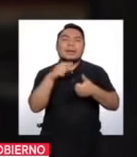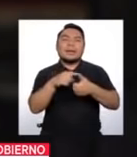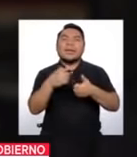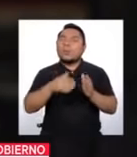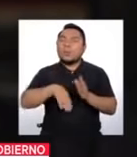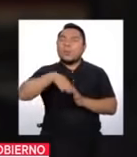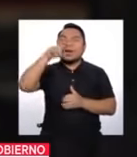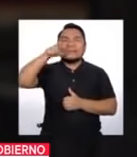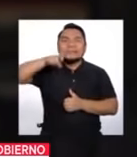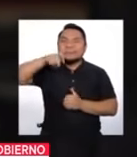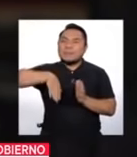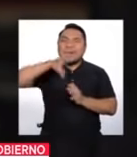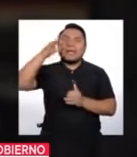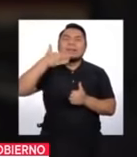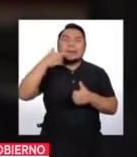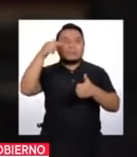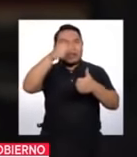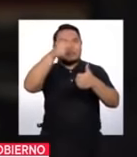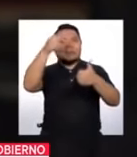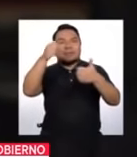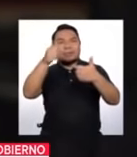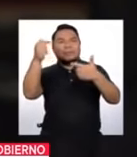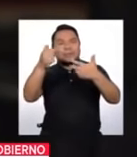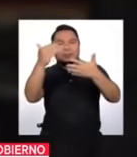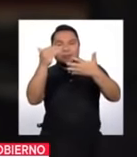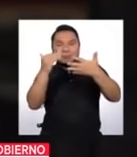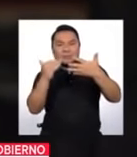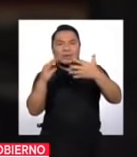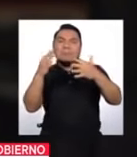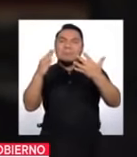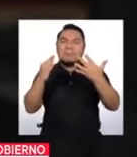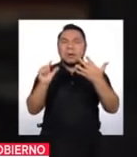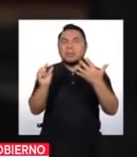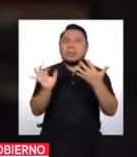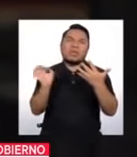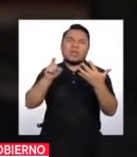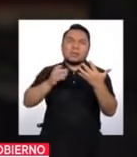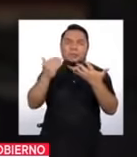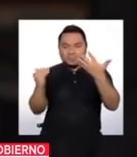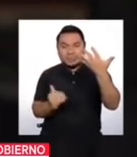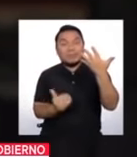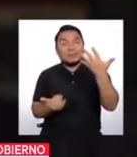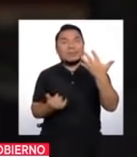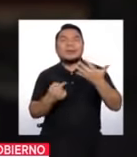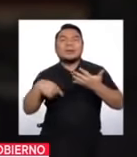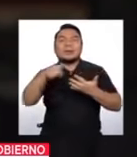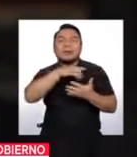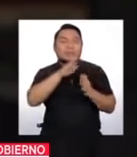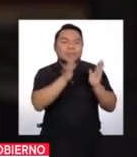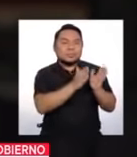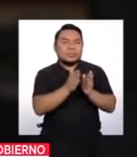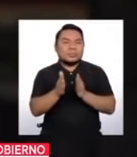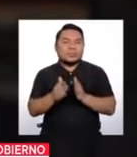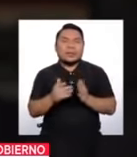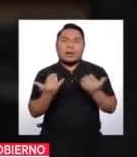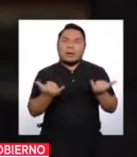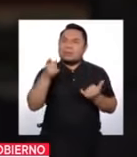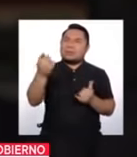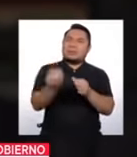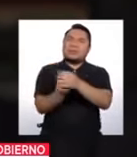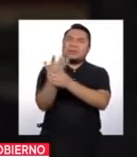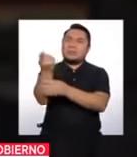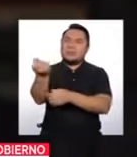los trámites administrativos y trabas algunas para todos los insumos que requerimos. Me llama la atención que en Arequipa